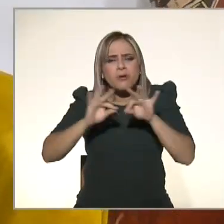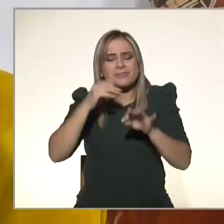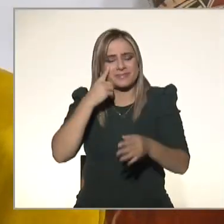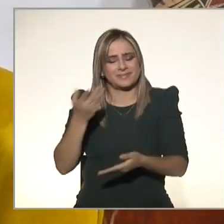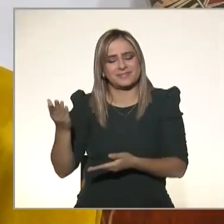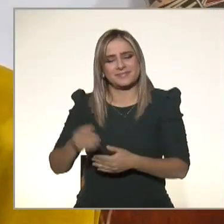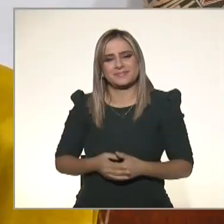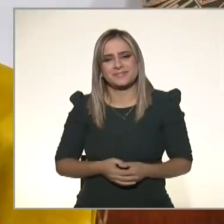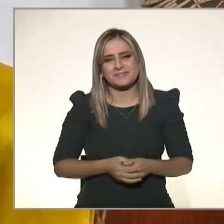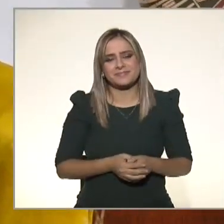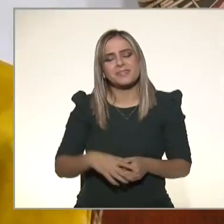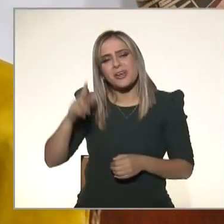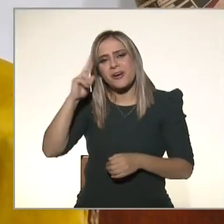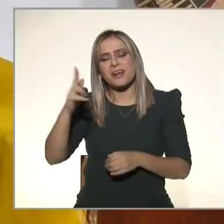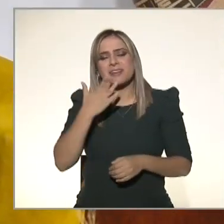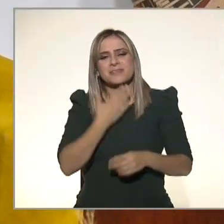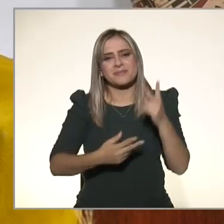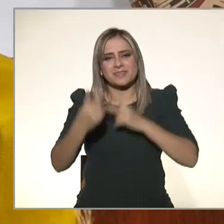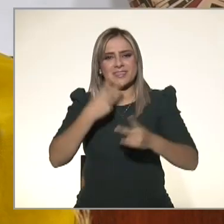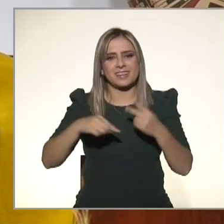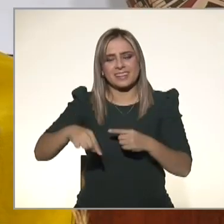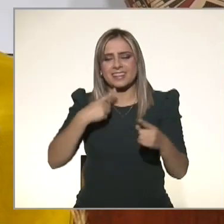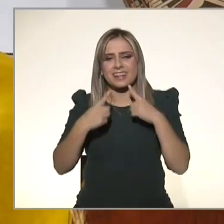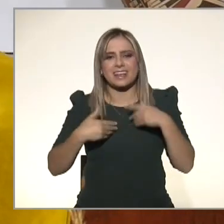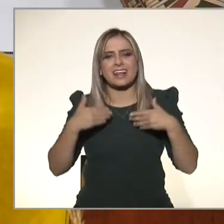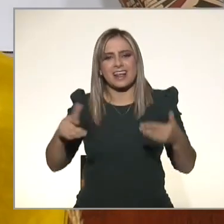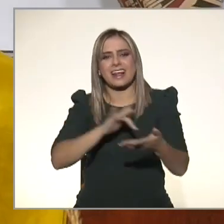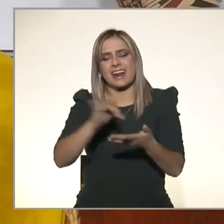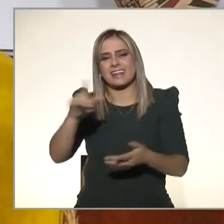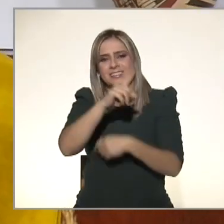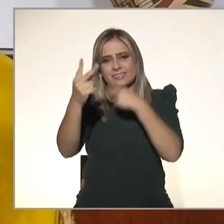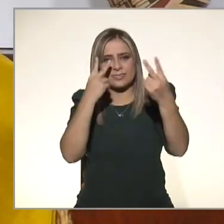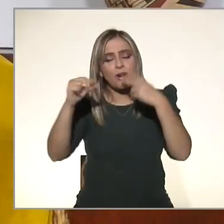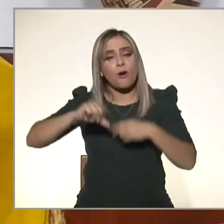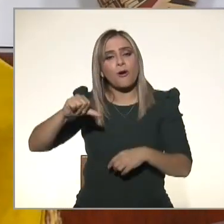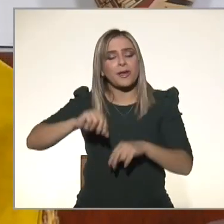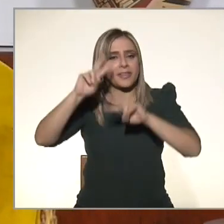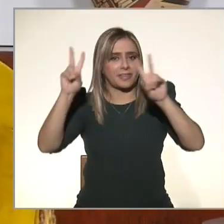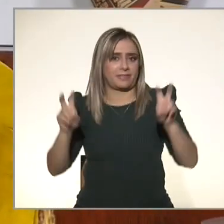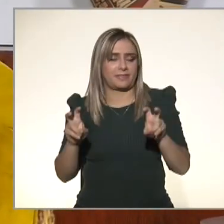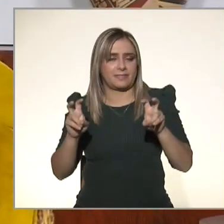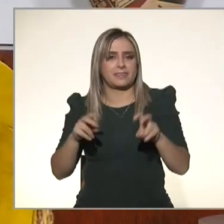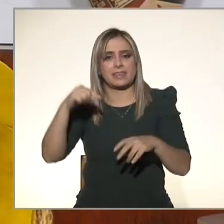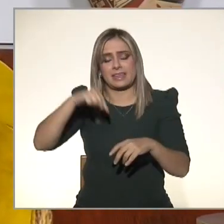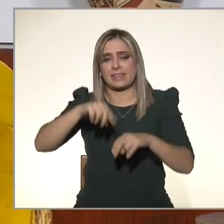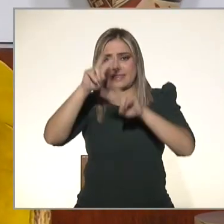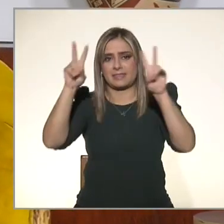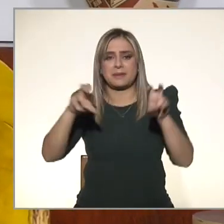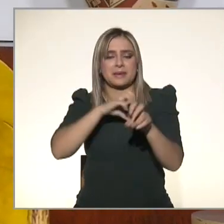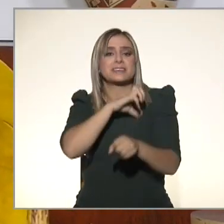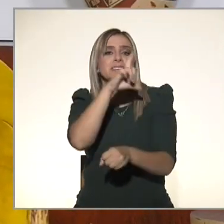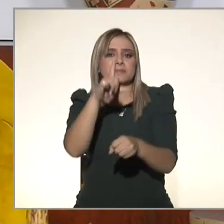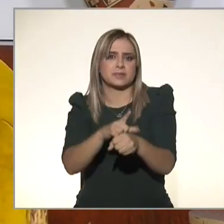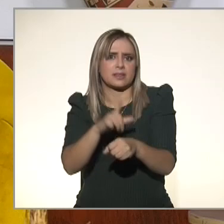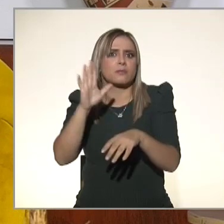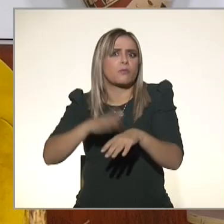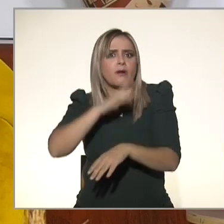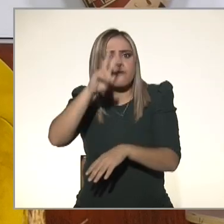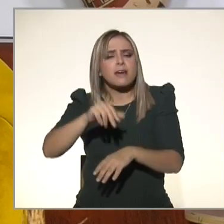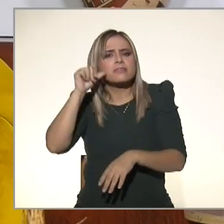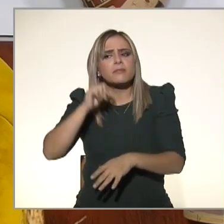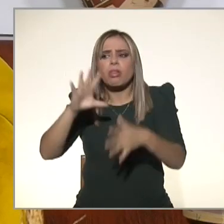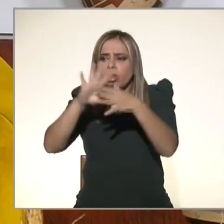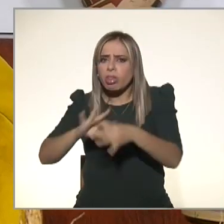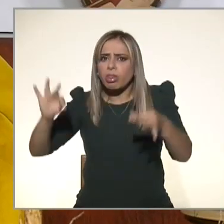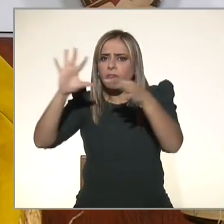Hola, bienvenidos a Diálogos en Confianza. Gracias por acompañarnos con este tema, que yo creo que es un tema especial el día de hoy porque poco se toca. Normalmente